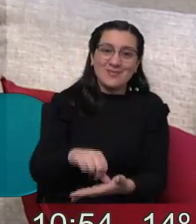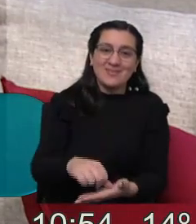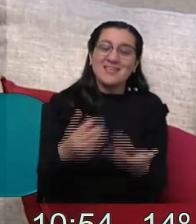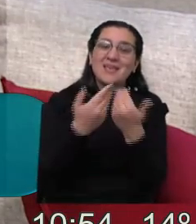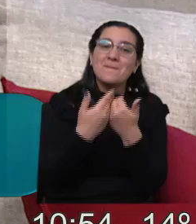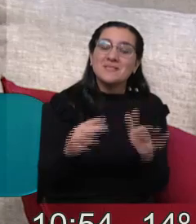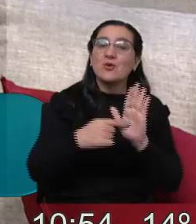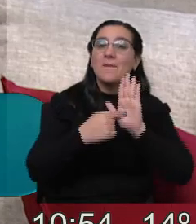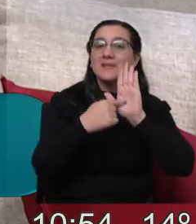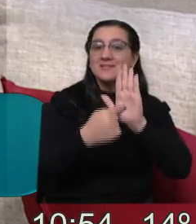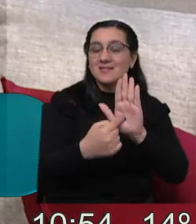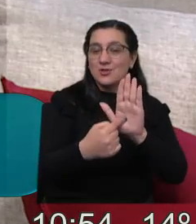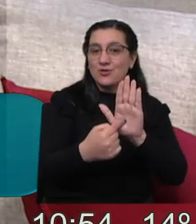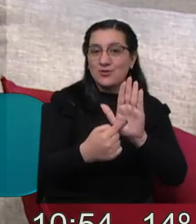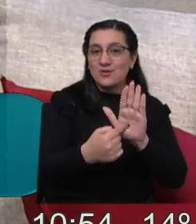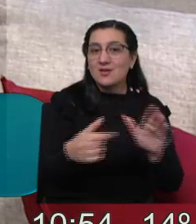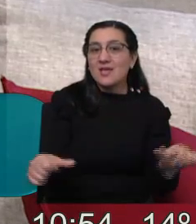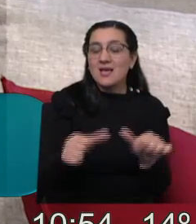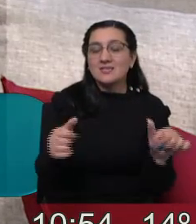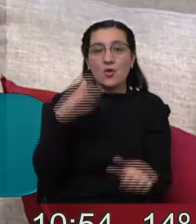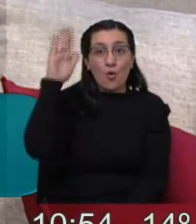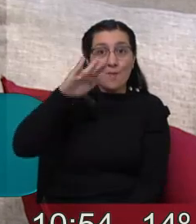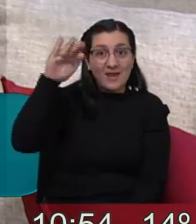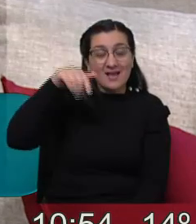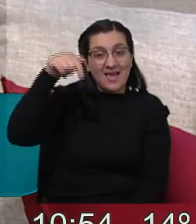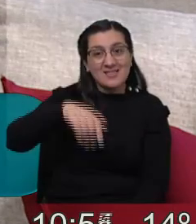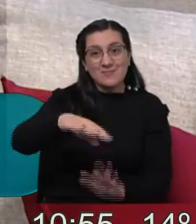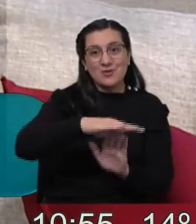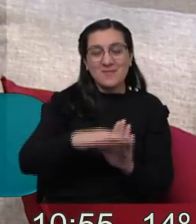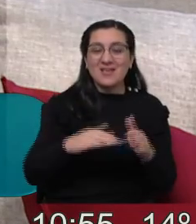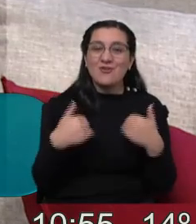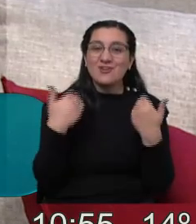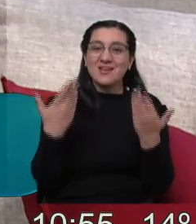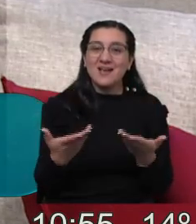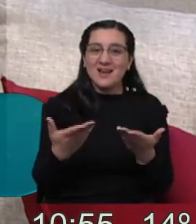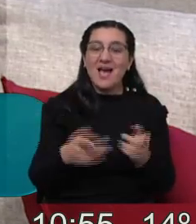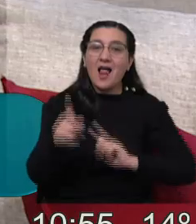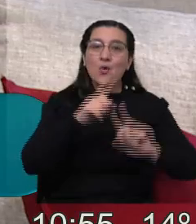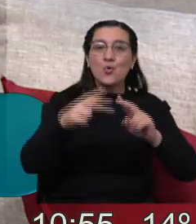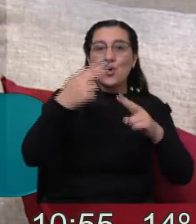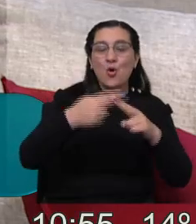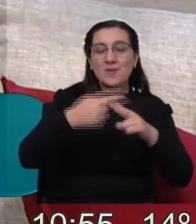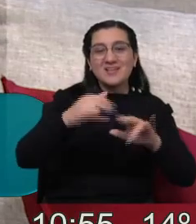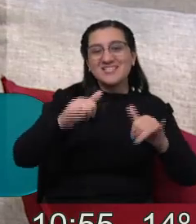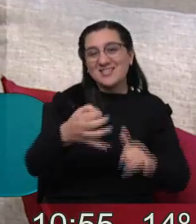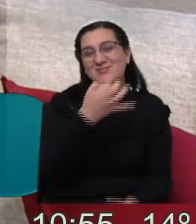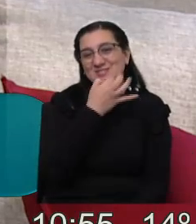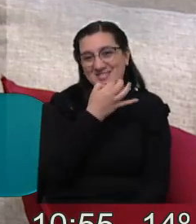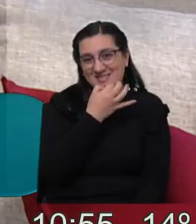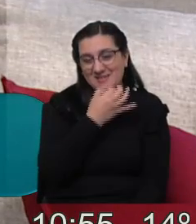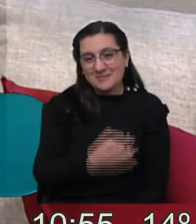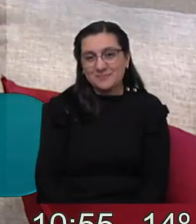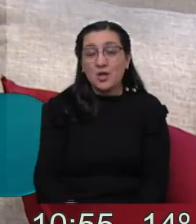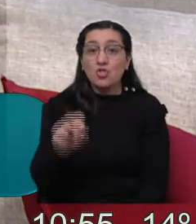con la presentación, una presentación que hace homenaje a este Ring Raje y que nos regala algunos nombres que ya es un chiste en sí mismo.